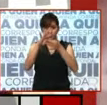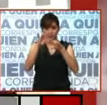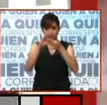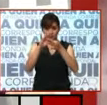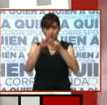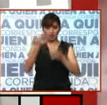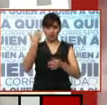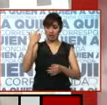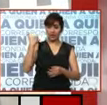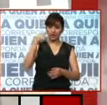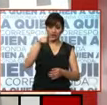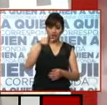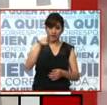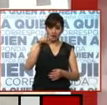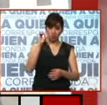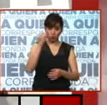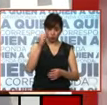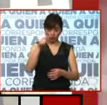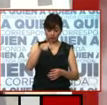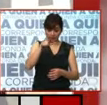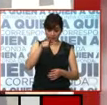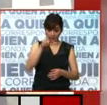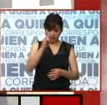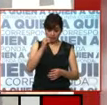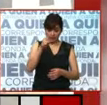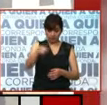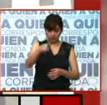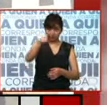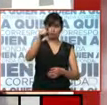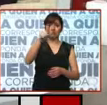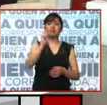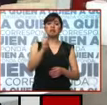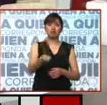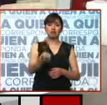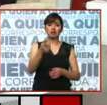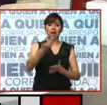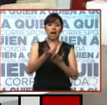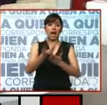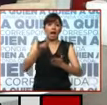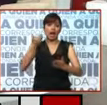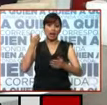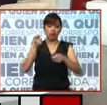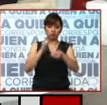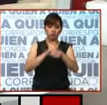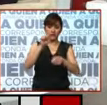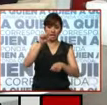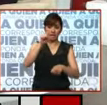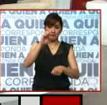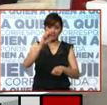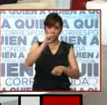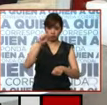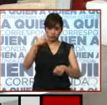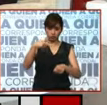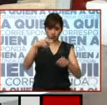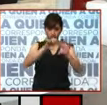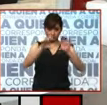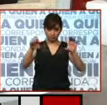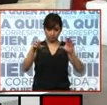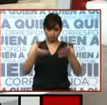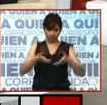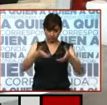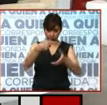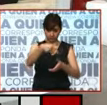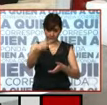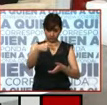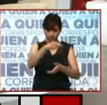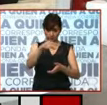el 17 de octubre, ¿verdad? Este jueves se va a hacer esta campaña de diagnóstico temprano ahí en la Alameda del Sur para hacer densitometrías gratuitas, que es la